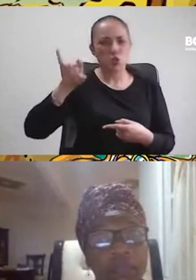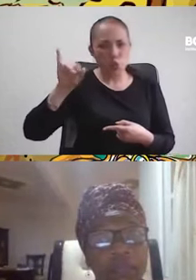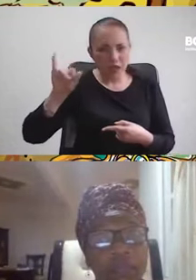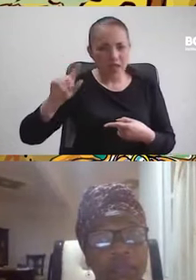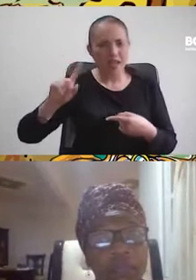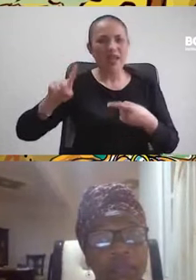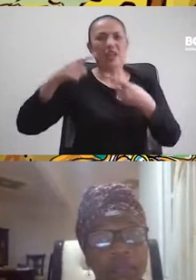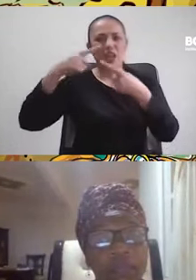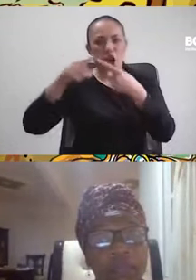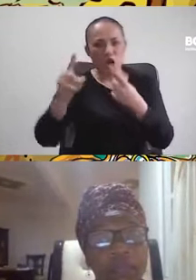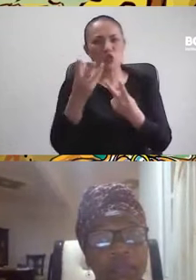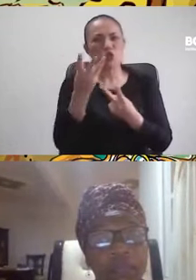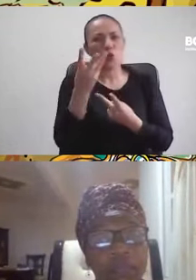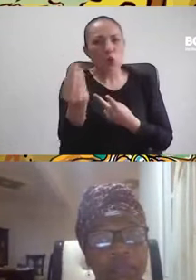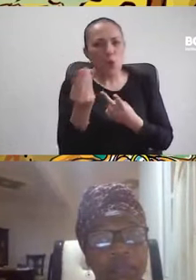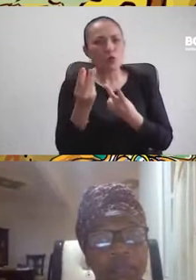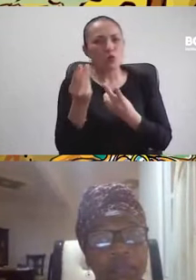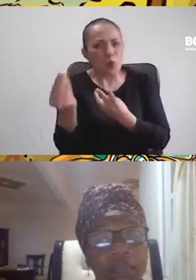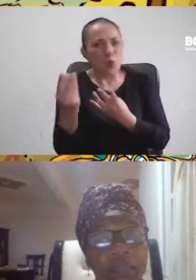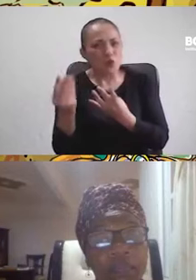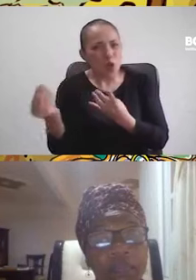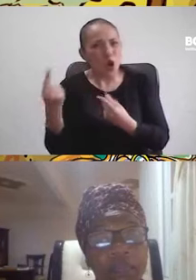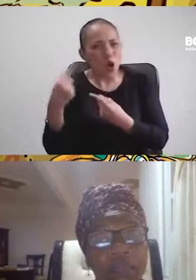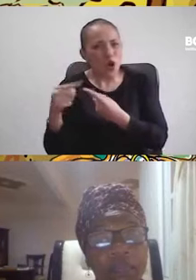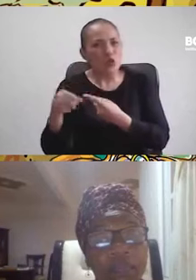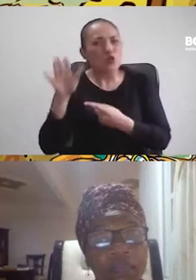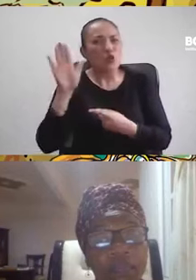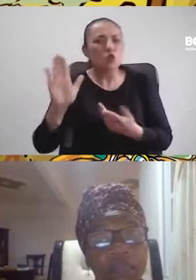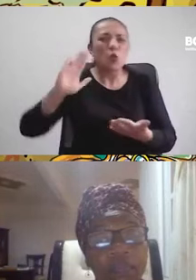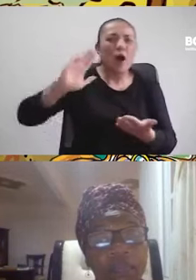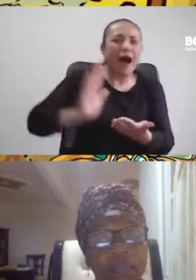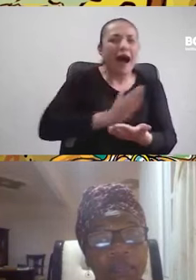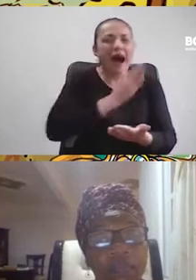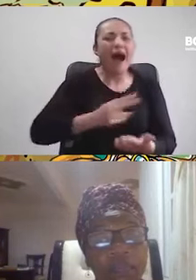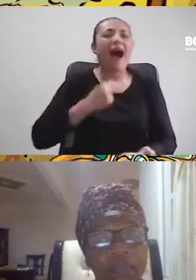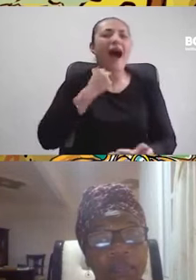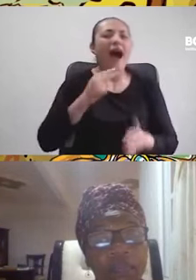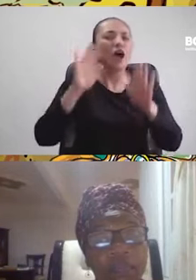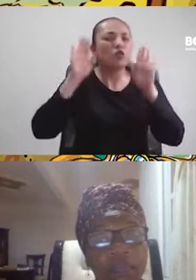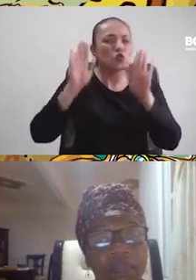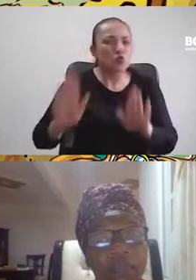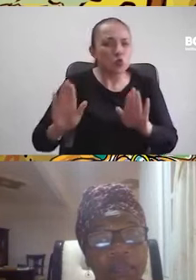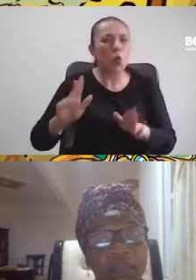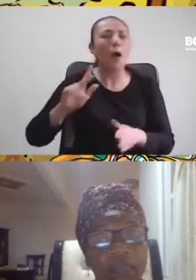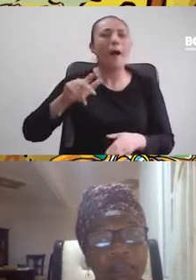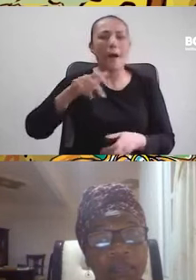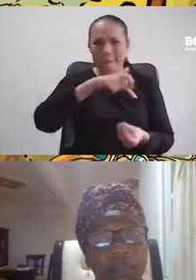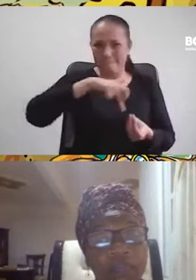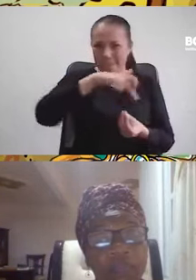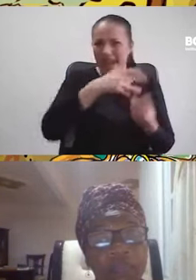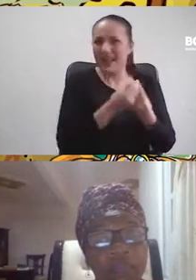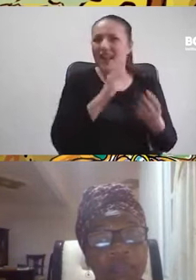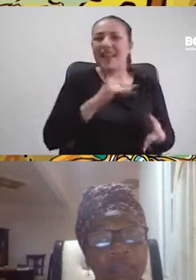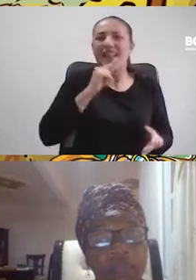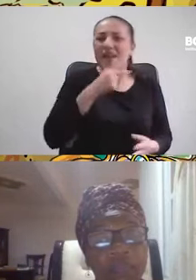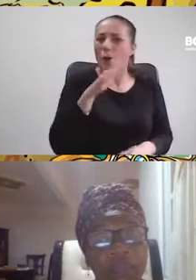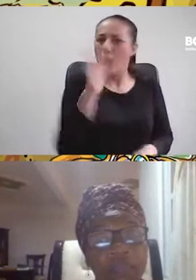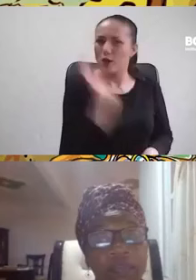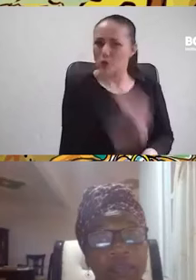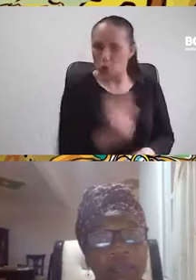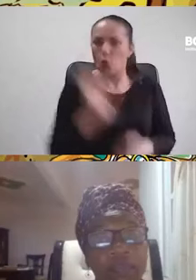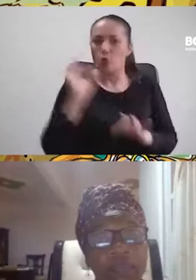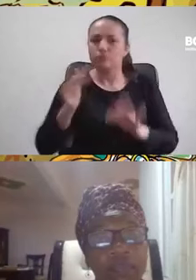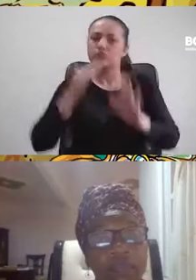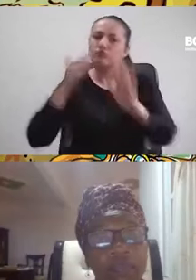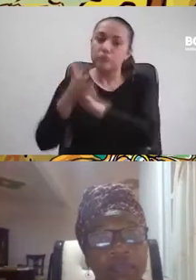interpretan canciones propias de la lengua palenquera. Y Uriel, lo que tú planteas es claro, la